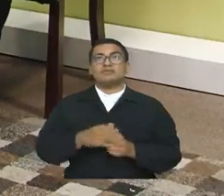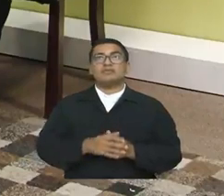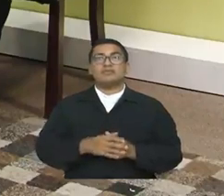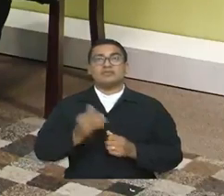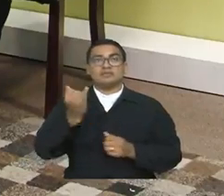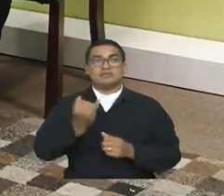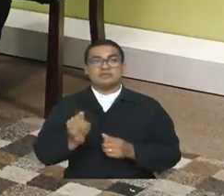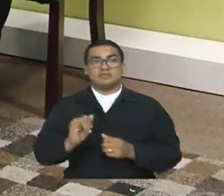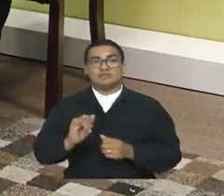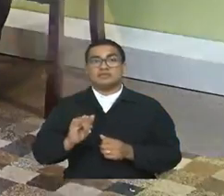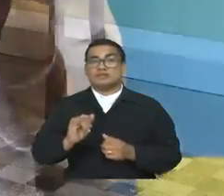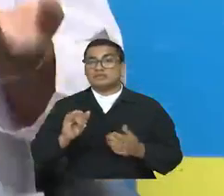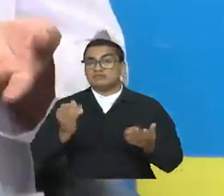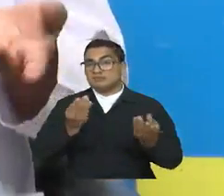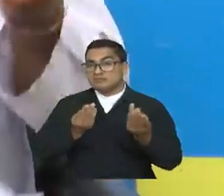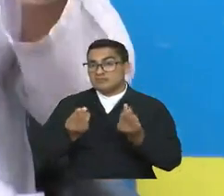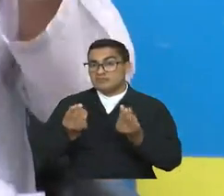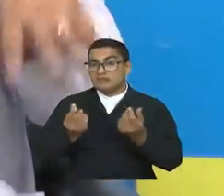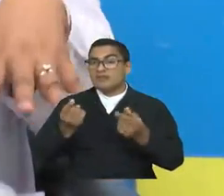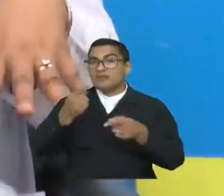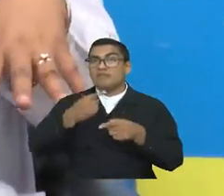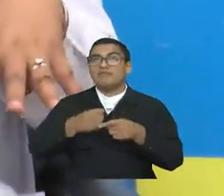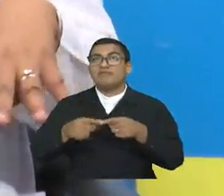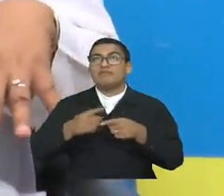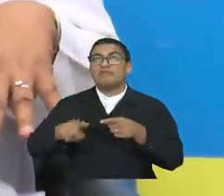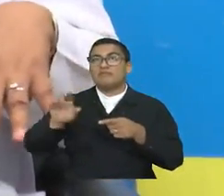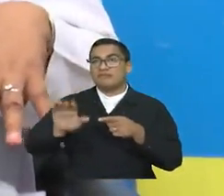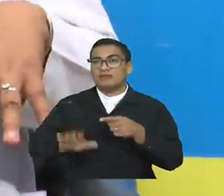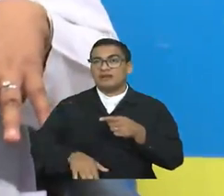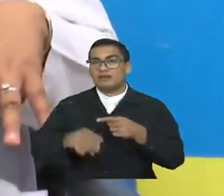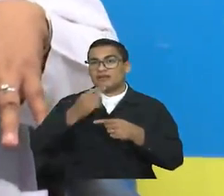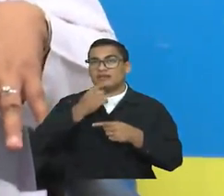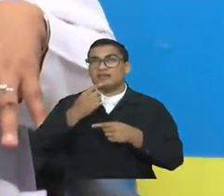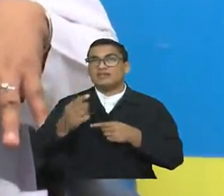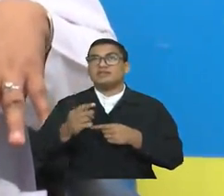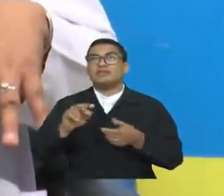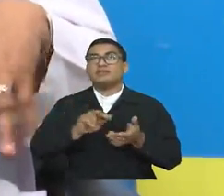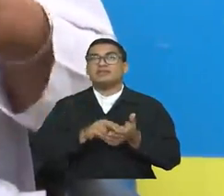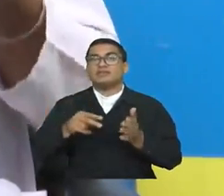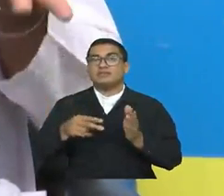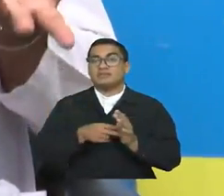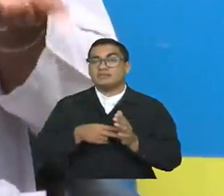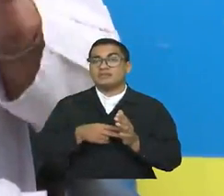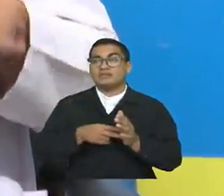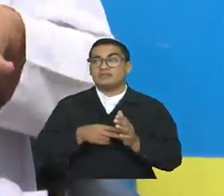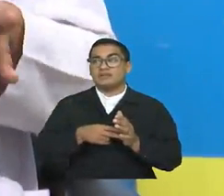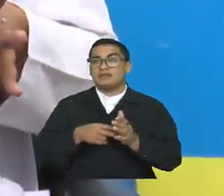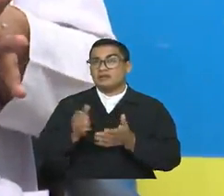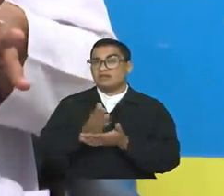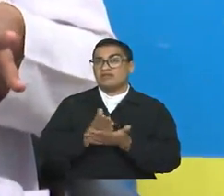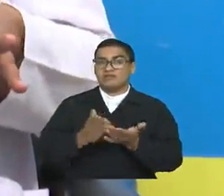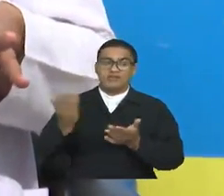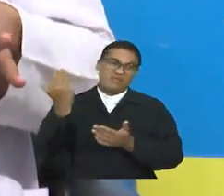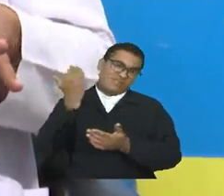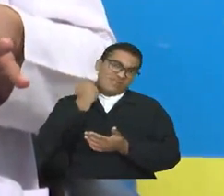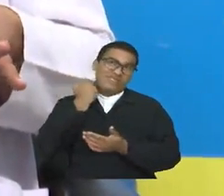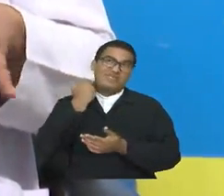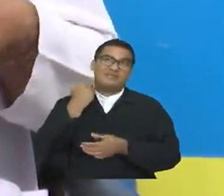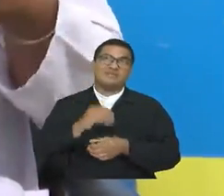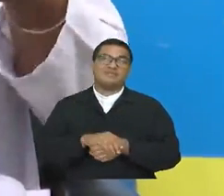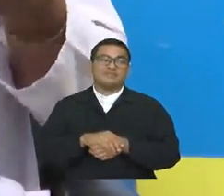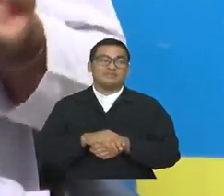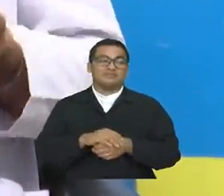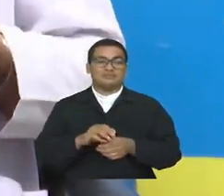lo económico, es más fácil, sí, más barato las de temporada que las exóticas, claro, que no vamos a encontrar, ¿no? Es una cuestión así de